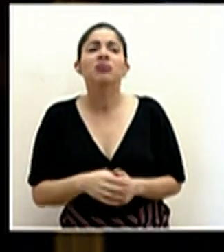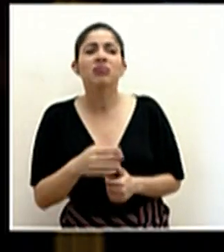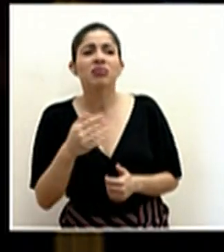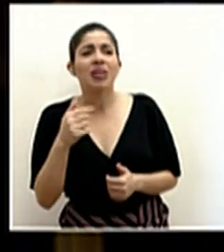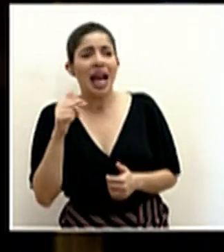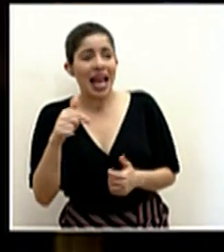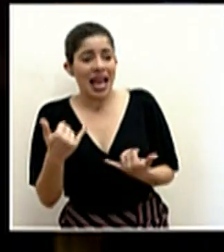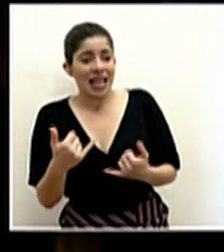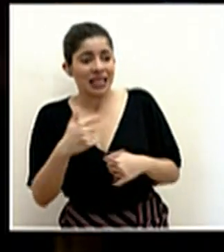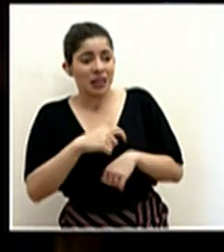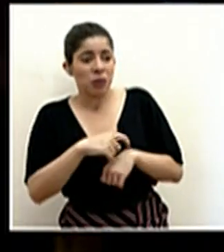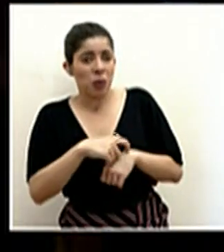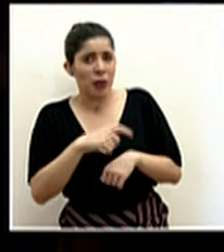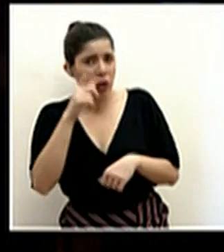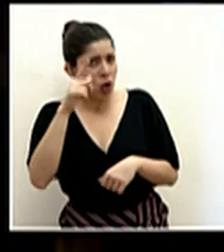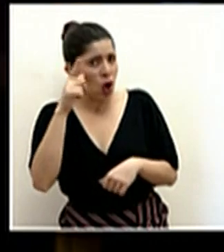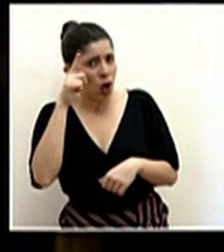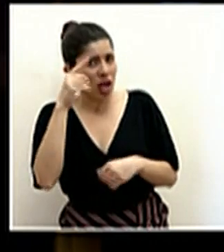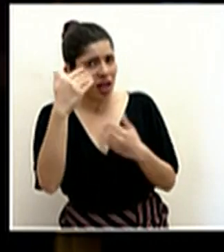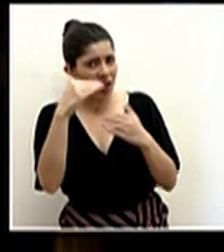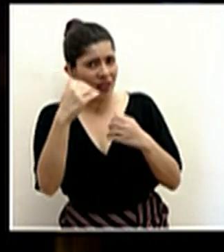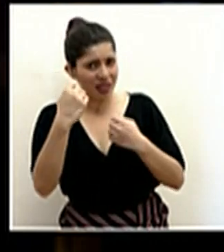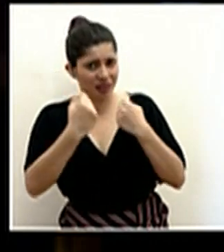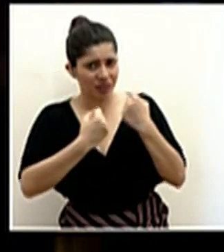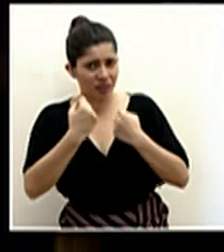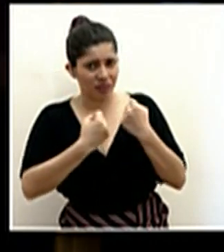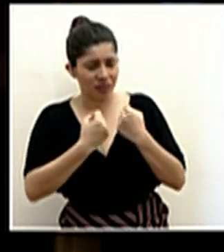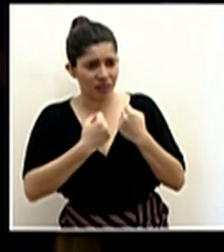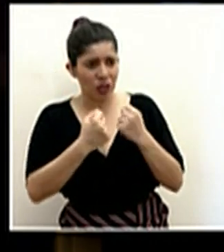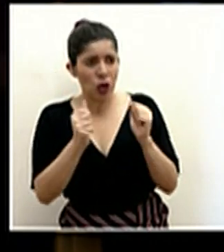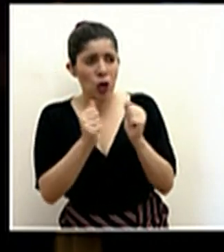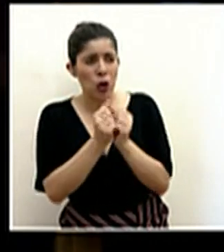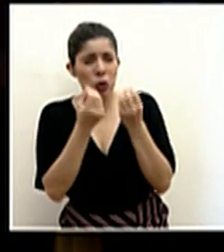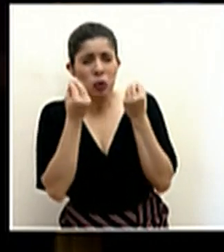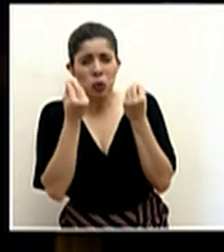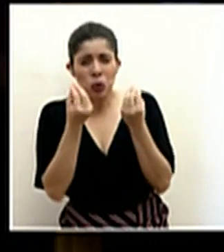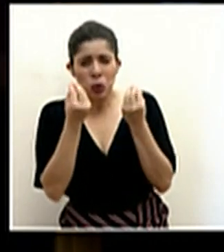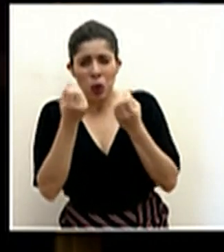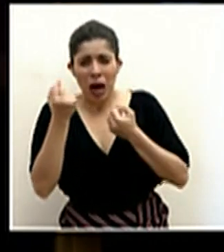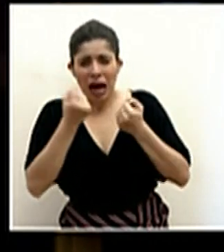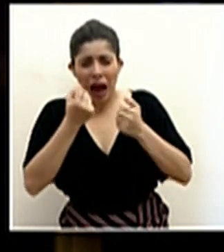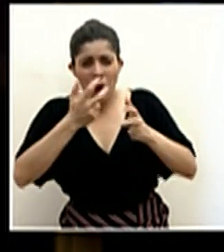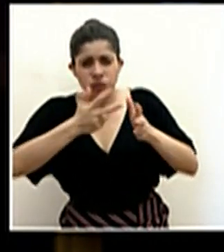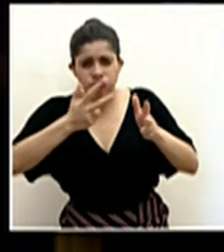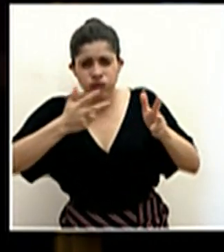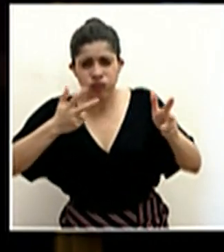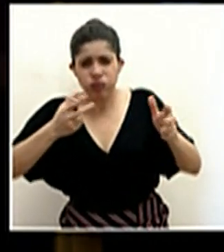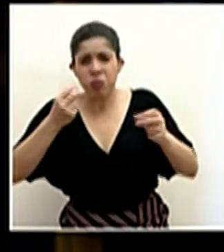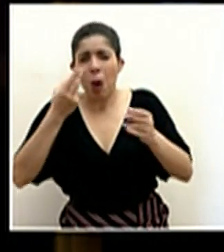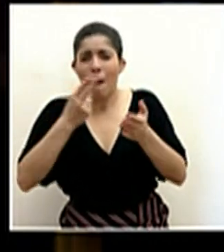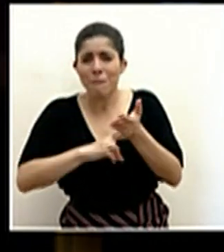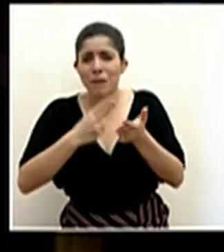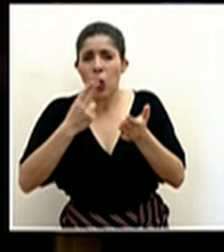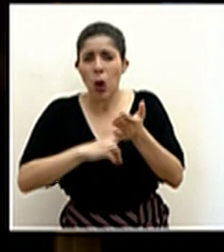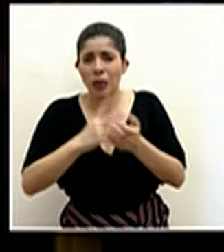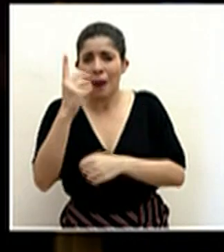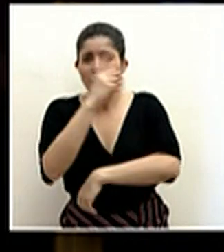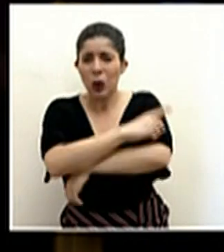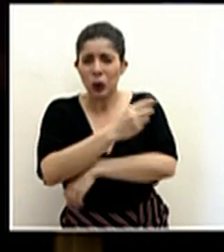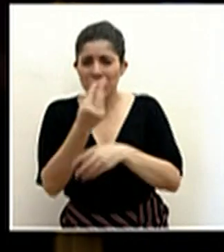sentido a estas alturas mantener la restricción vehicular con centenares de vehículos y conductores sancionados